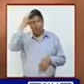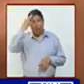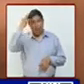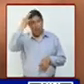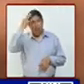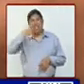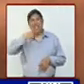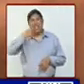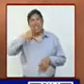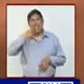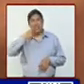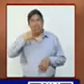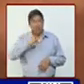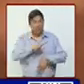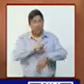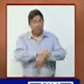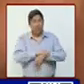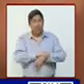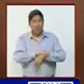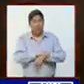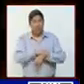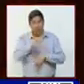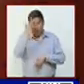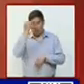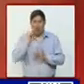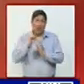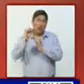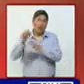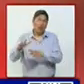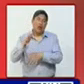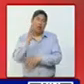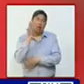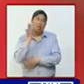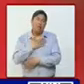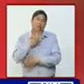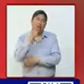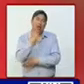me dijo que estaba detenido por abandono.